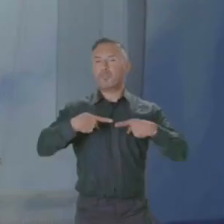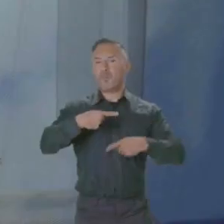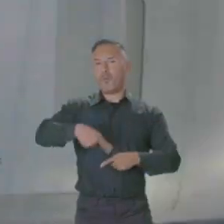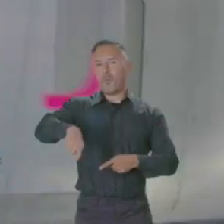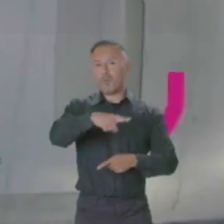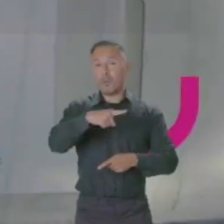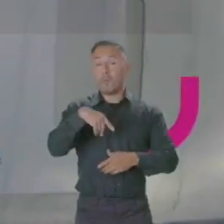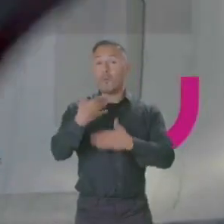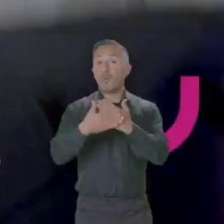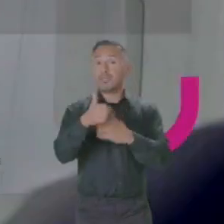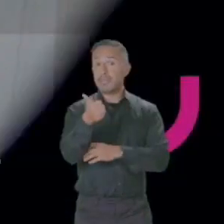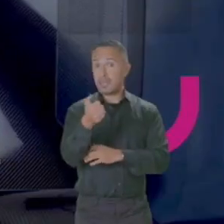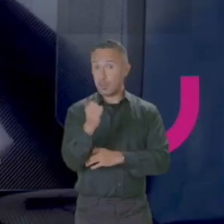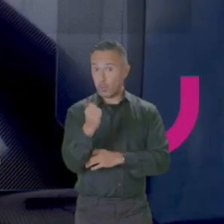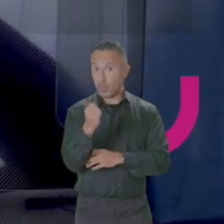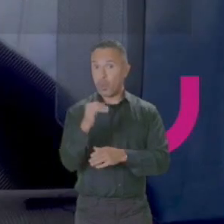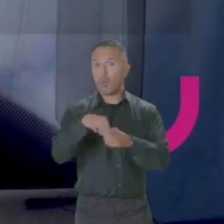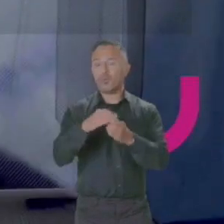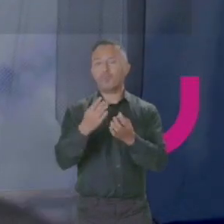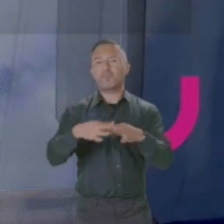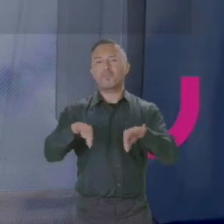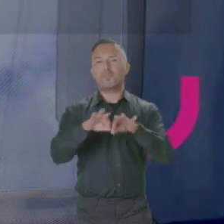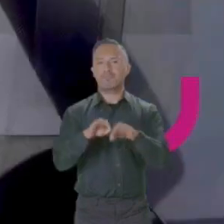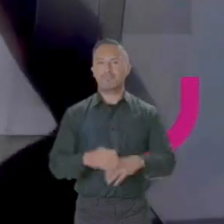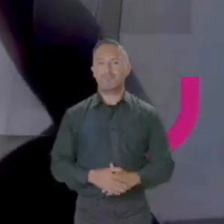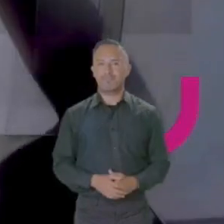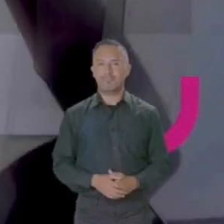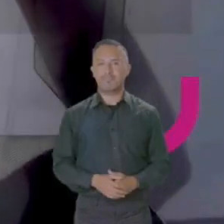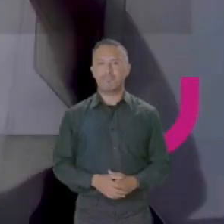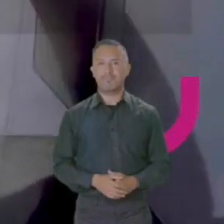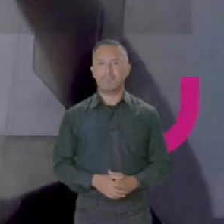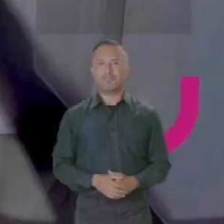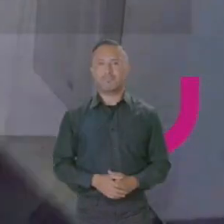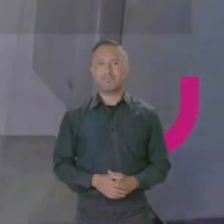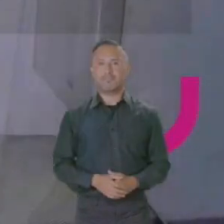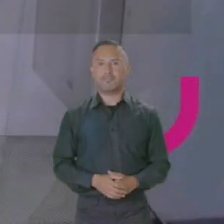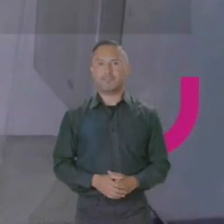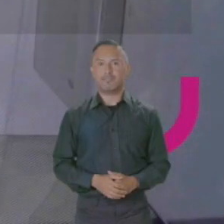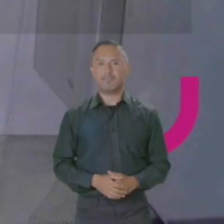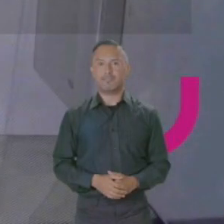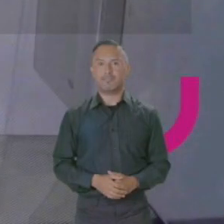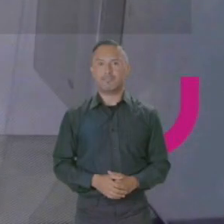de junio, el voto sale y vale. INE.